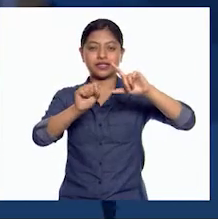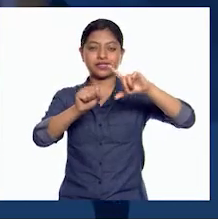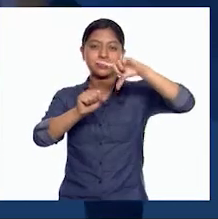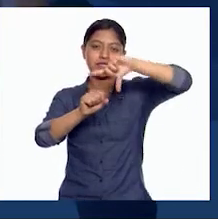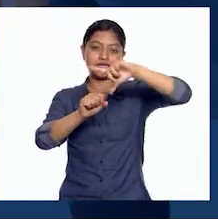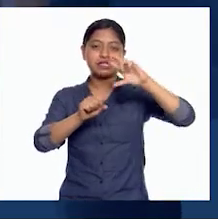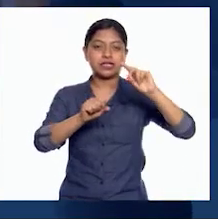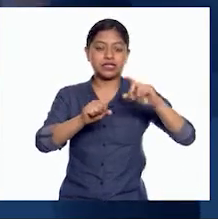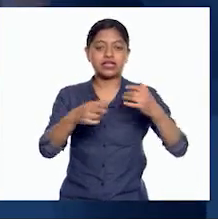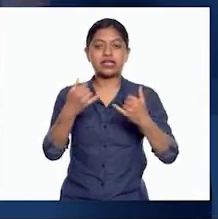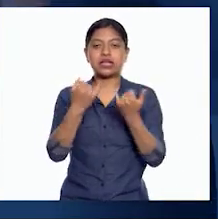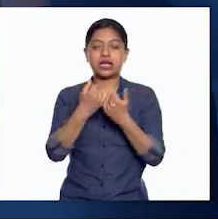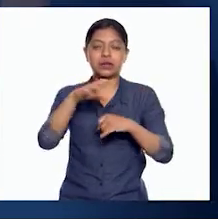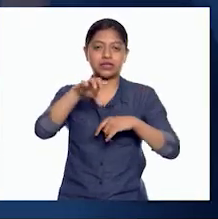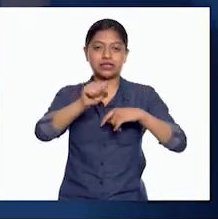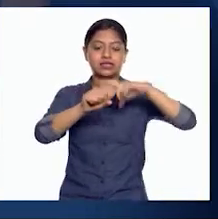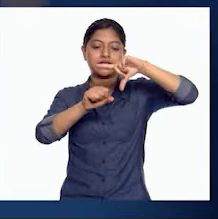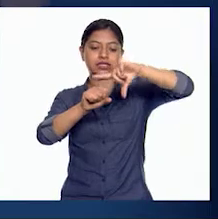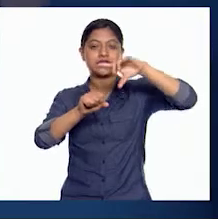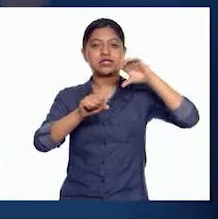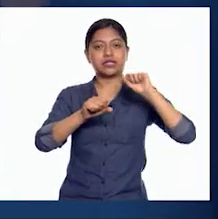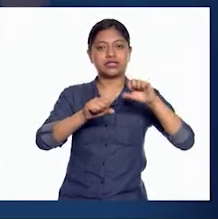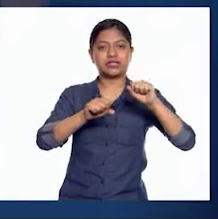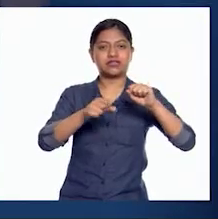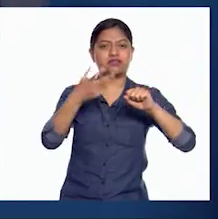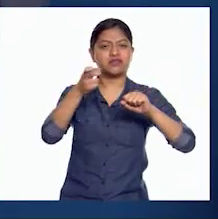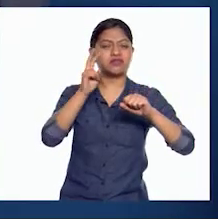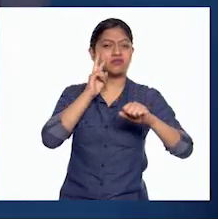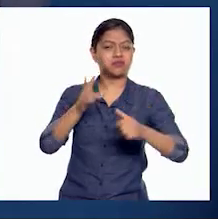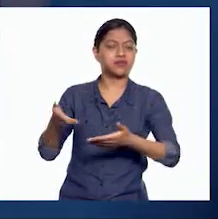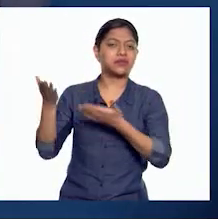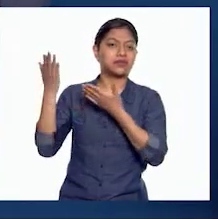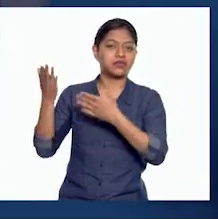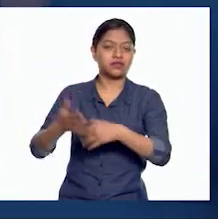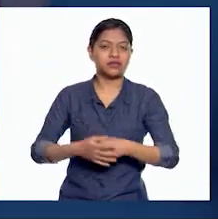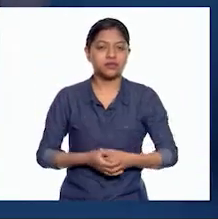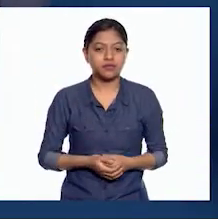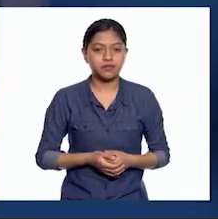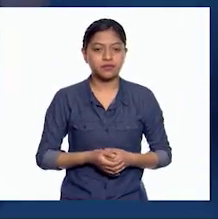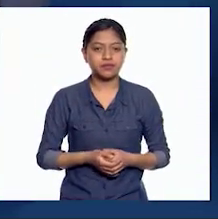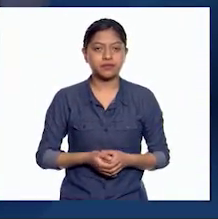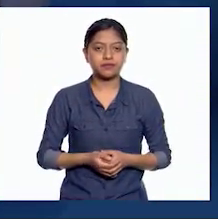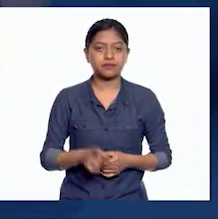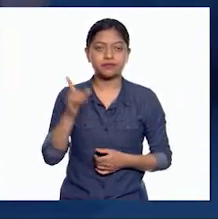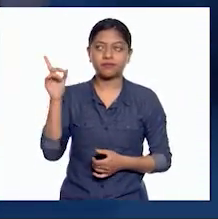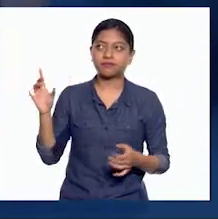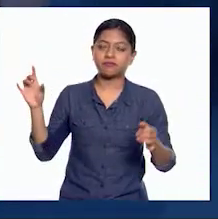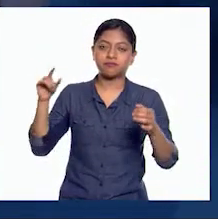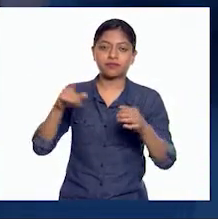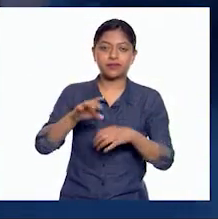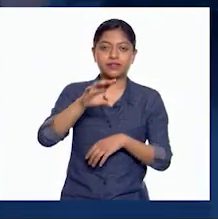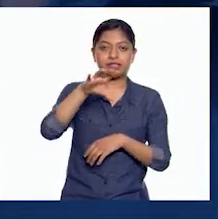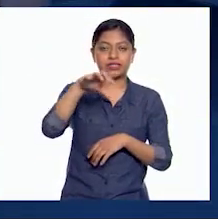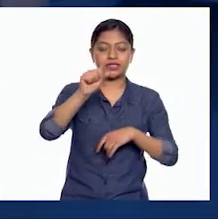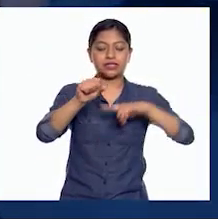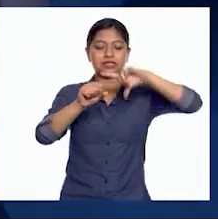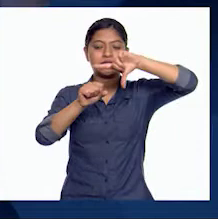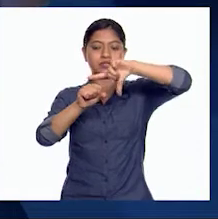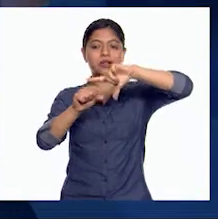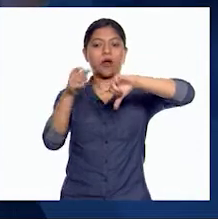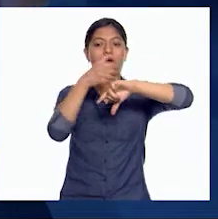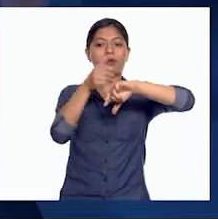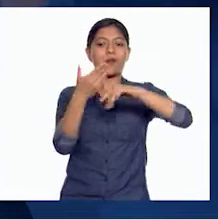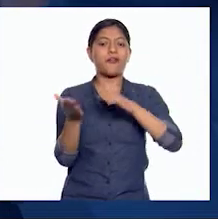pesos y 60 pesos. ¿Qué relación observan entre las cantidades que se ofrecieron y